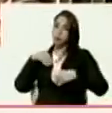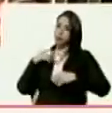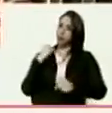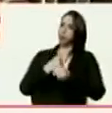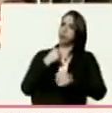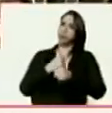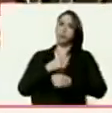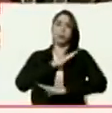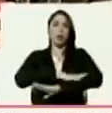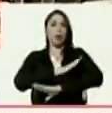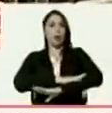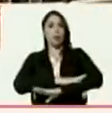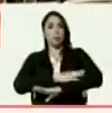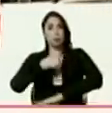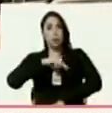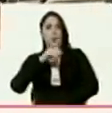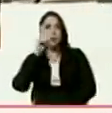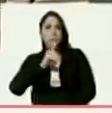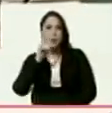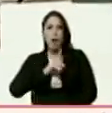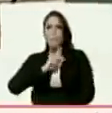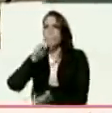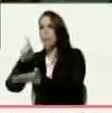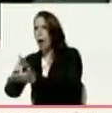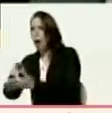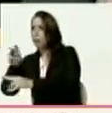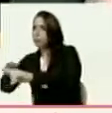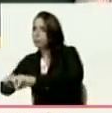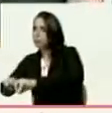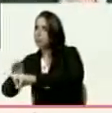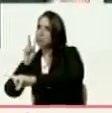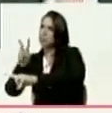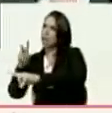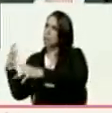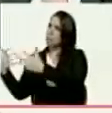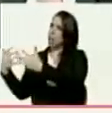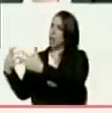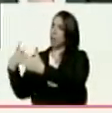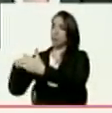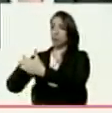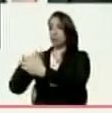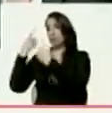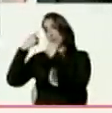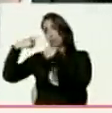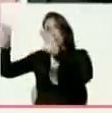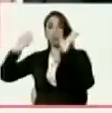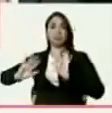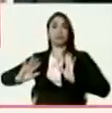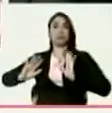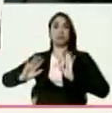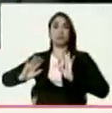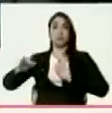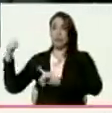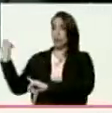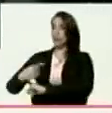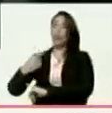trabajando. Nuestros diputados van, asisten, se sientan. Esa pelea no es con nosotros. Y esas son las instrucciones que tienen.